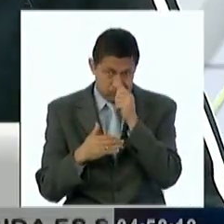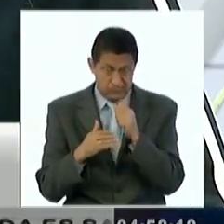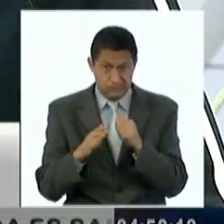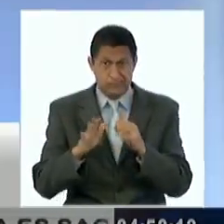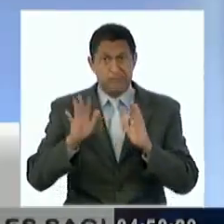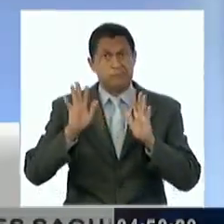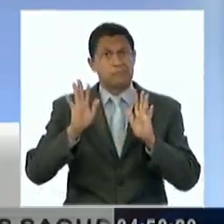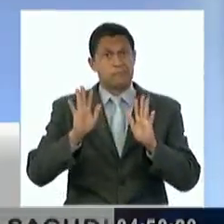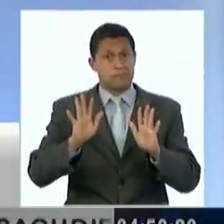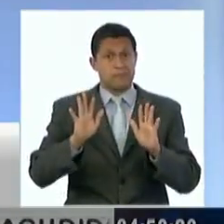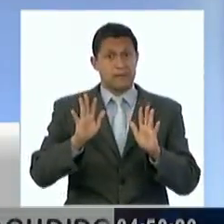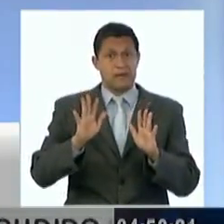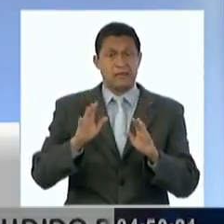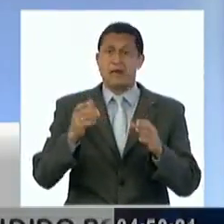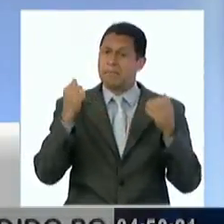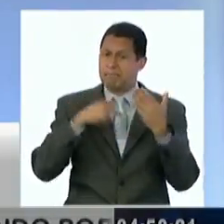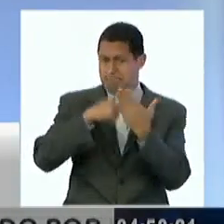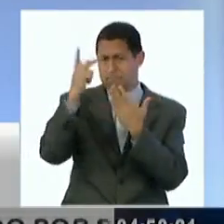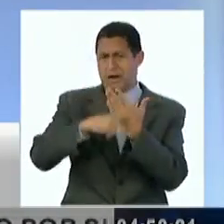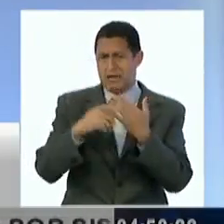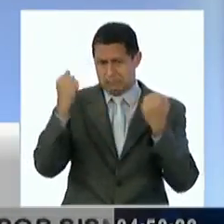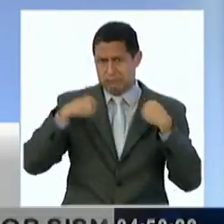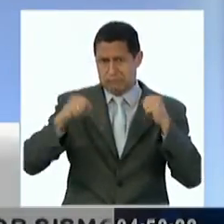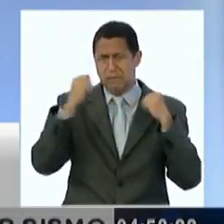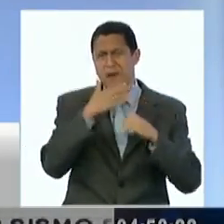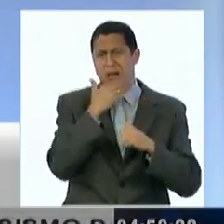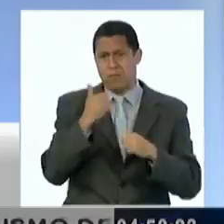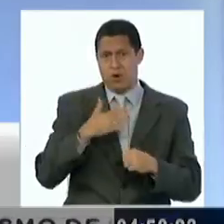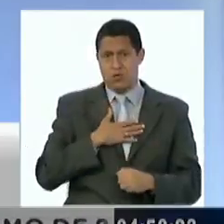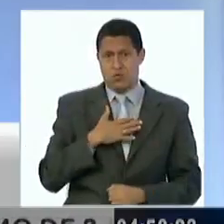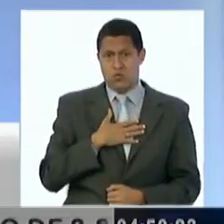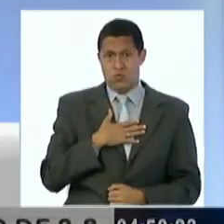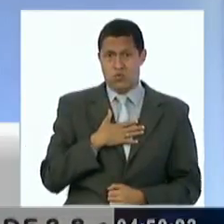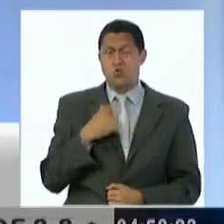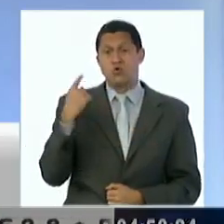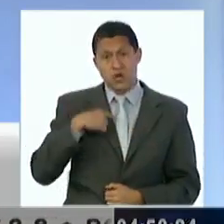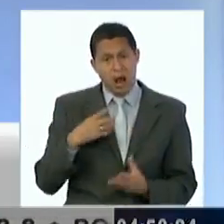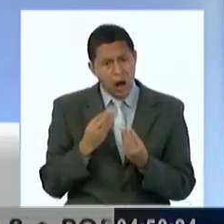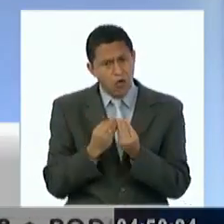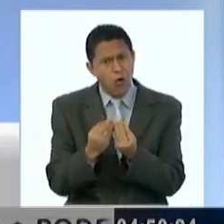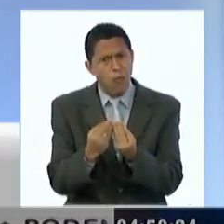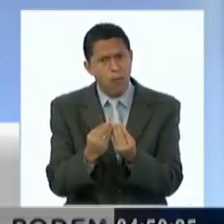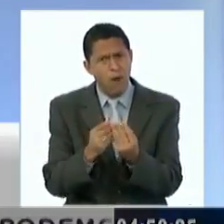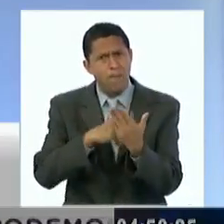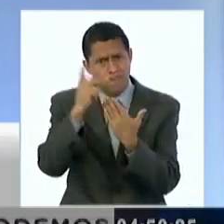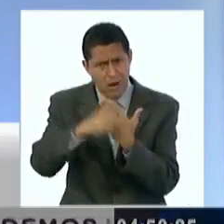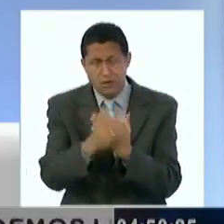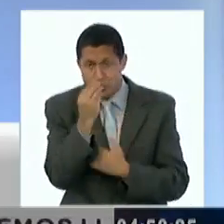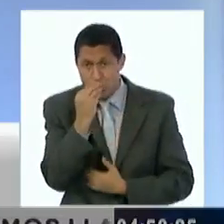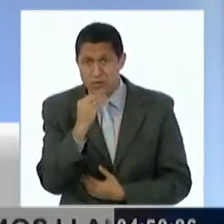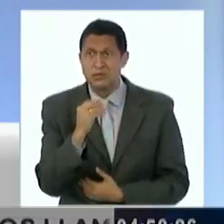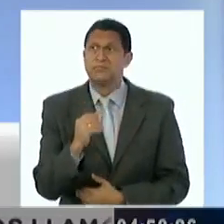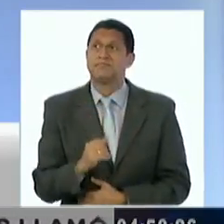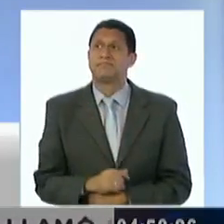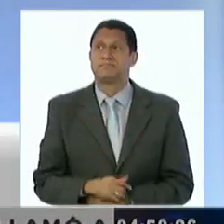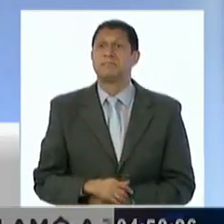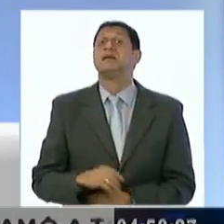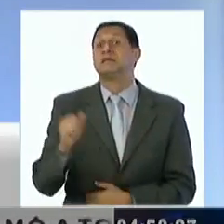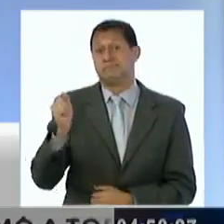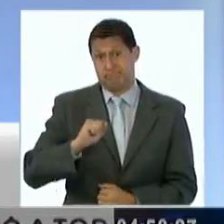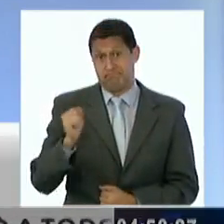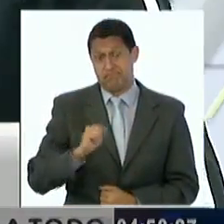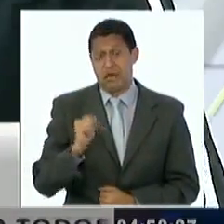ahora este plan de entrenamiento para mejorar el rendimiento físico también debe ir acompañado de un plan nutricional mira por